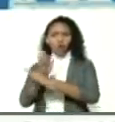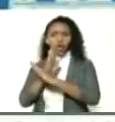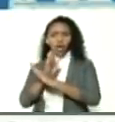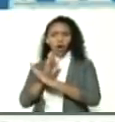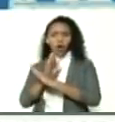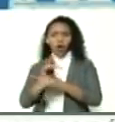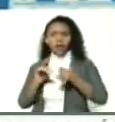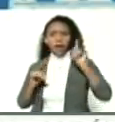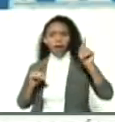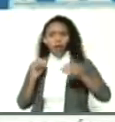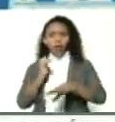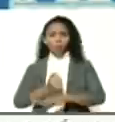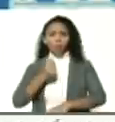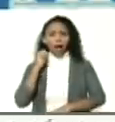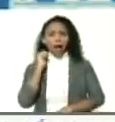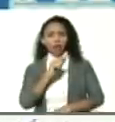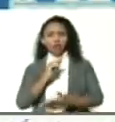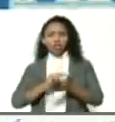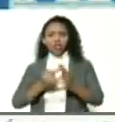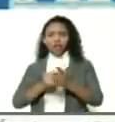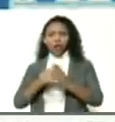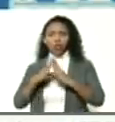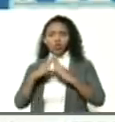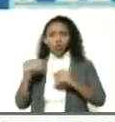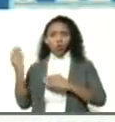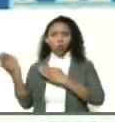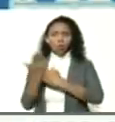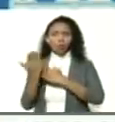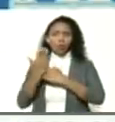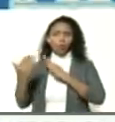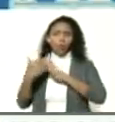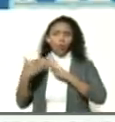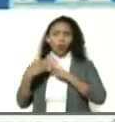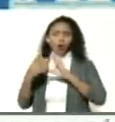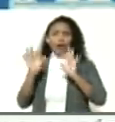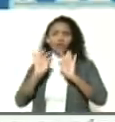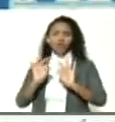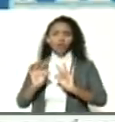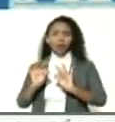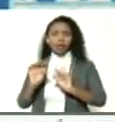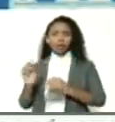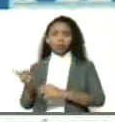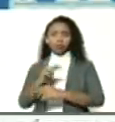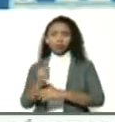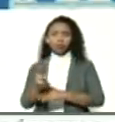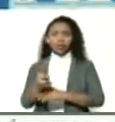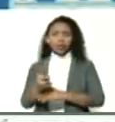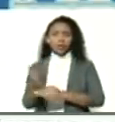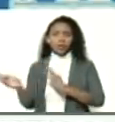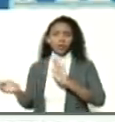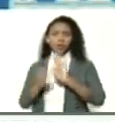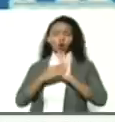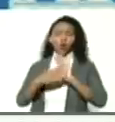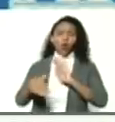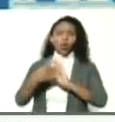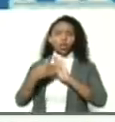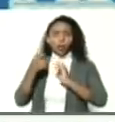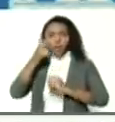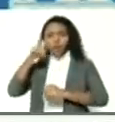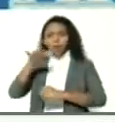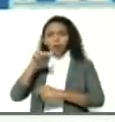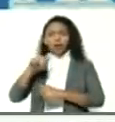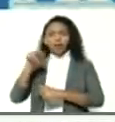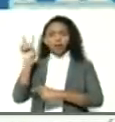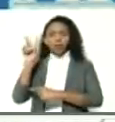criminal que significaron todas las sanciones ilícitas, las medidas coercitivas unilaterales impuestas contra nuestro pueblo.